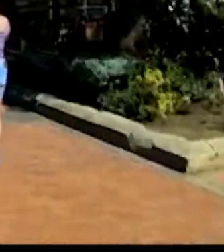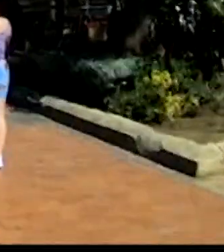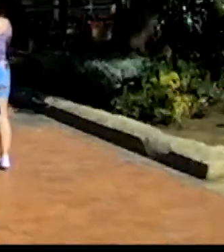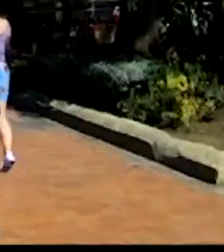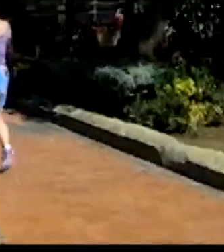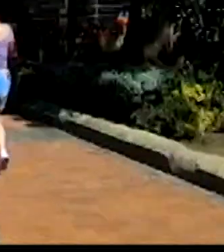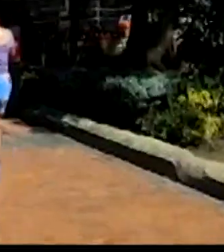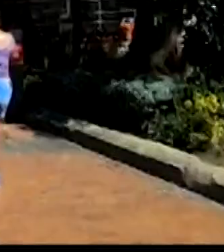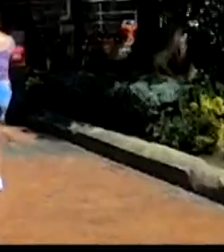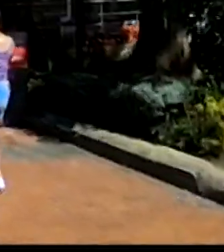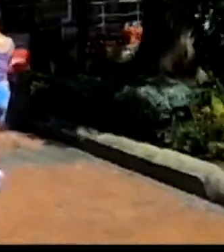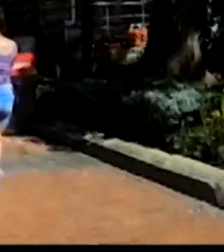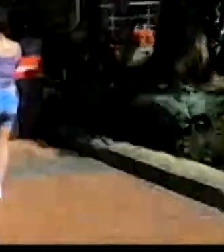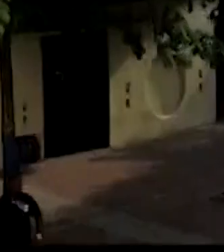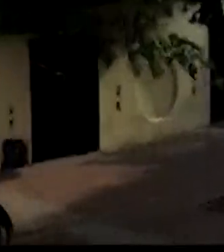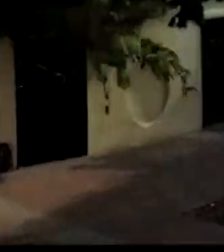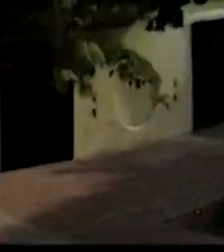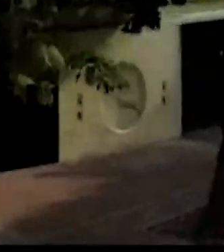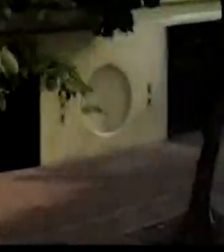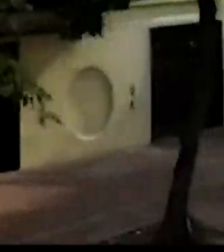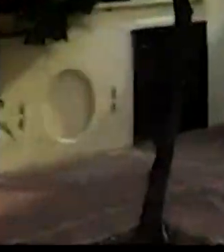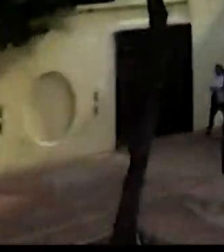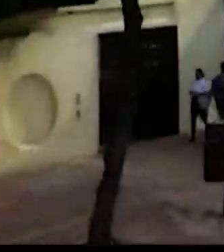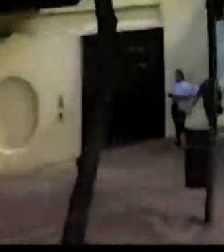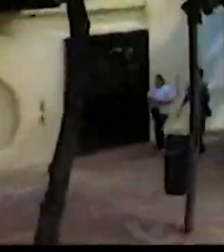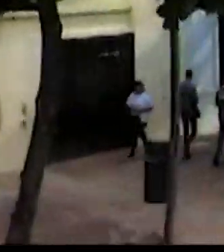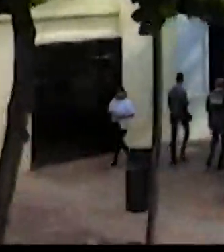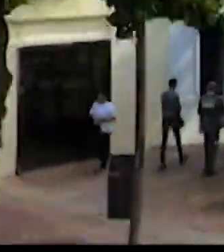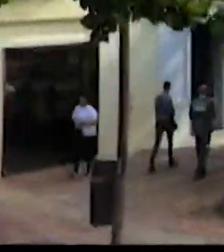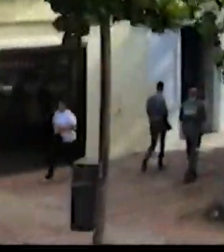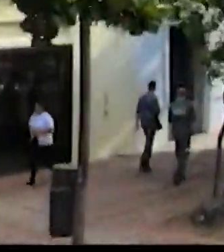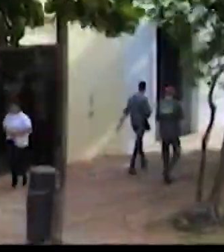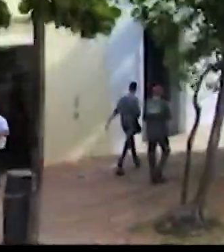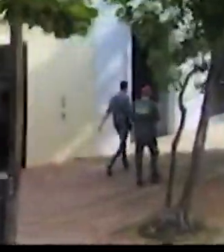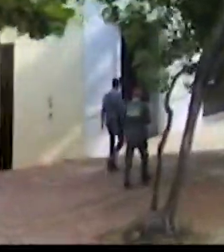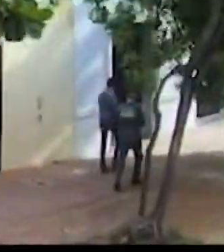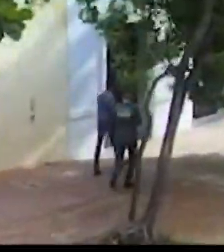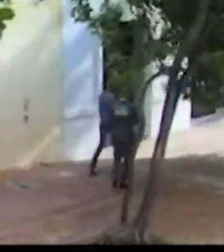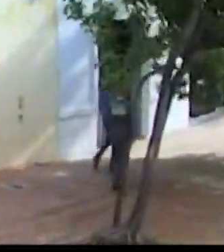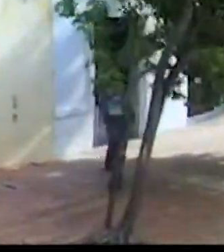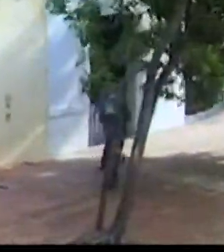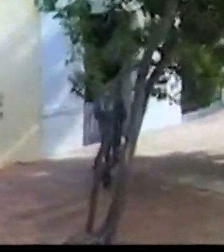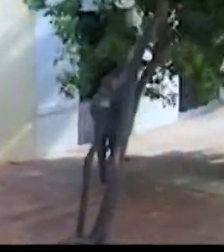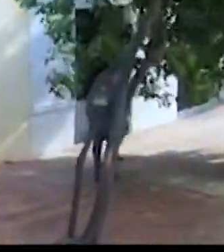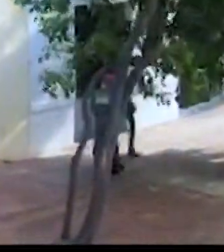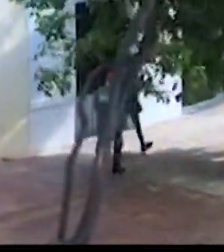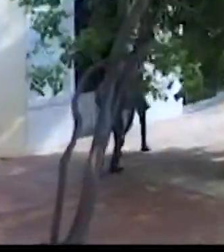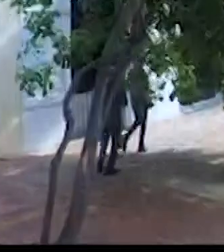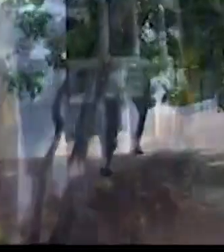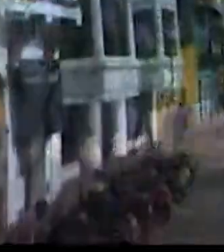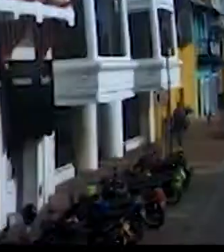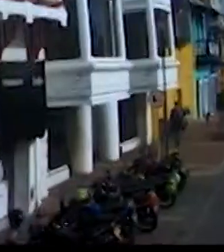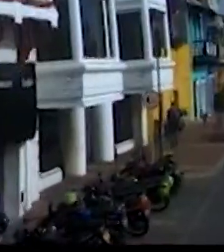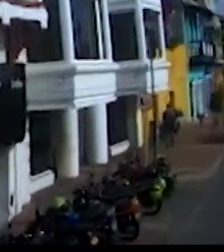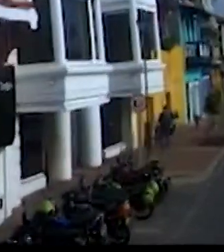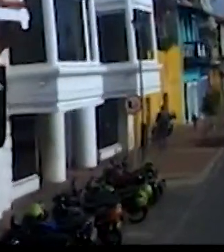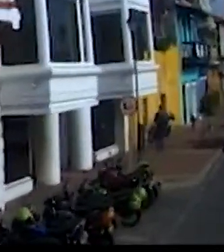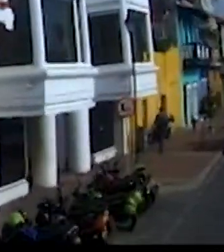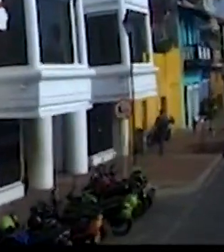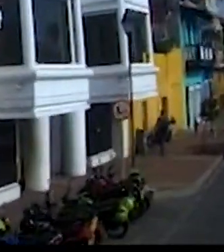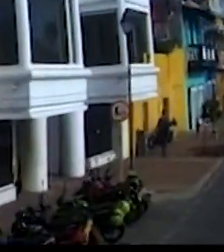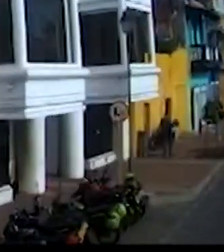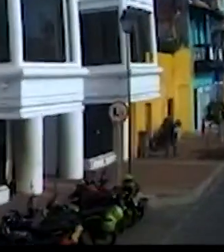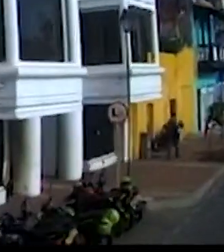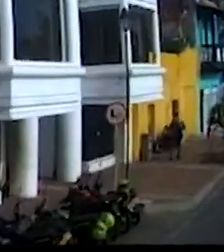de los maravillosos colores de esta ciudad. Sus colores, calles, paisajes y en especial su diseño arquitectónico te invitan a recorrer esta